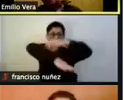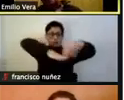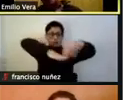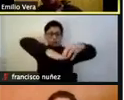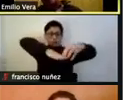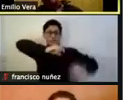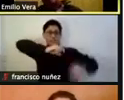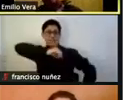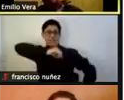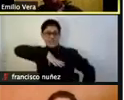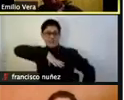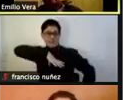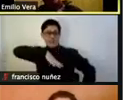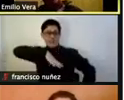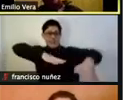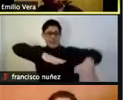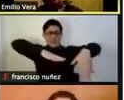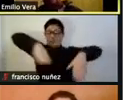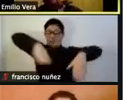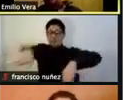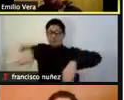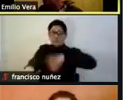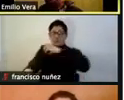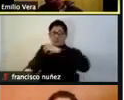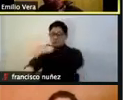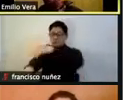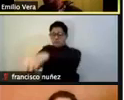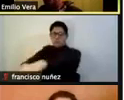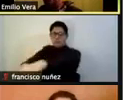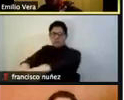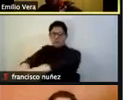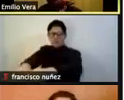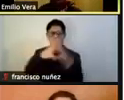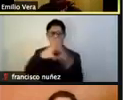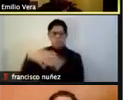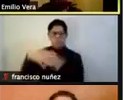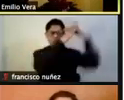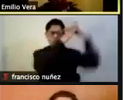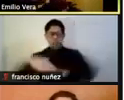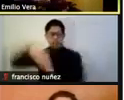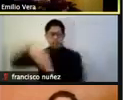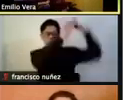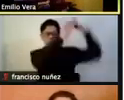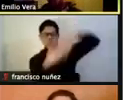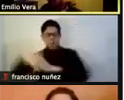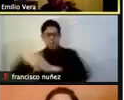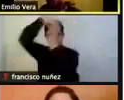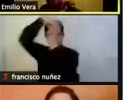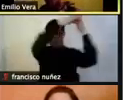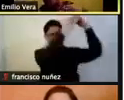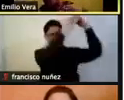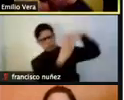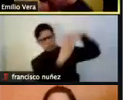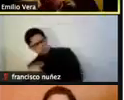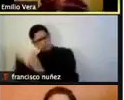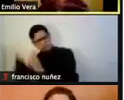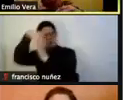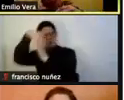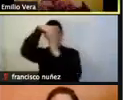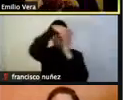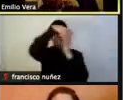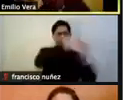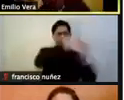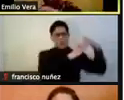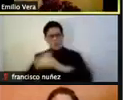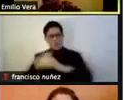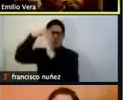los más bravos del mundo, la verdad. El estrecho, el paso Drake y a la salida del estrecho Magallanes hacia el Pacífico es un desastre, es un